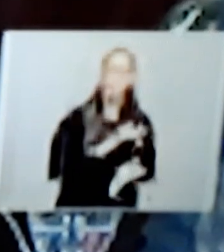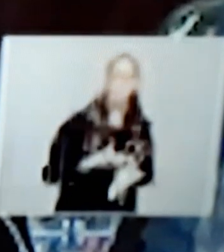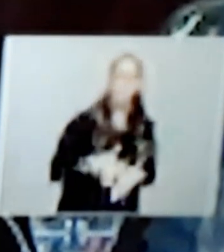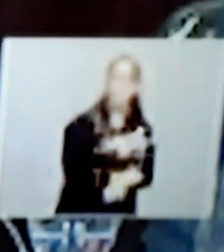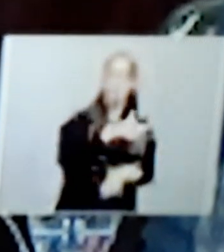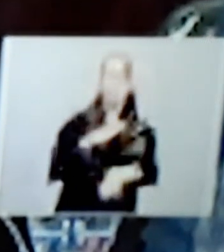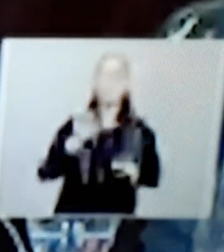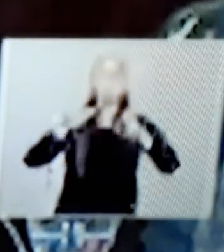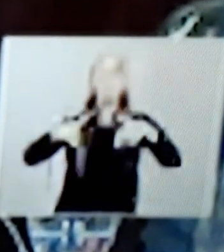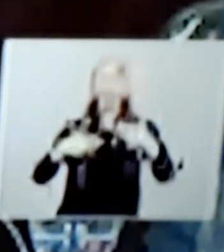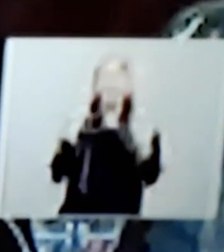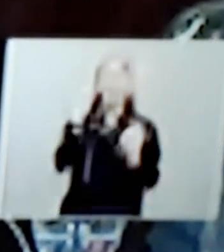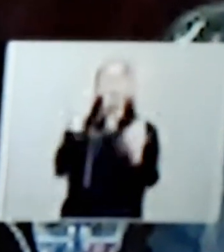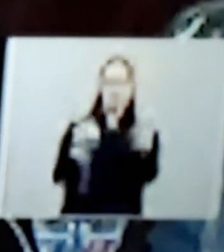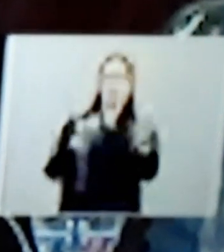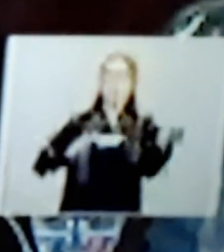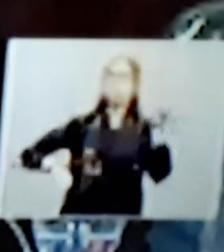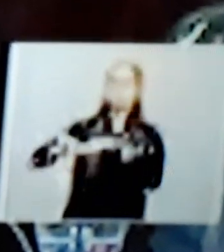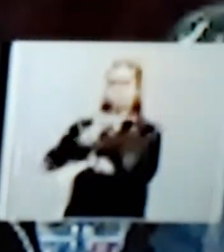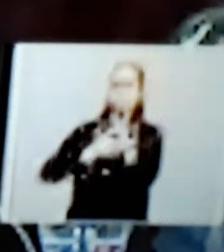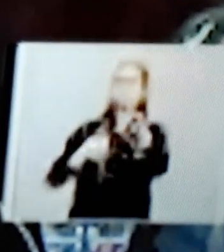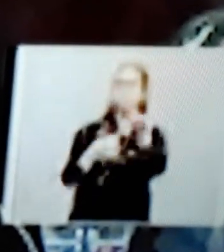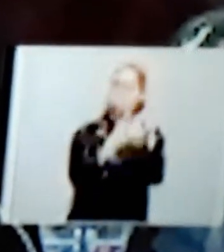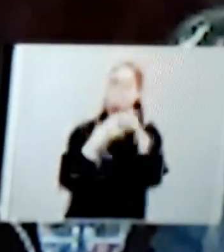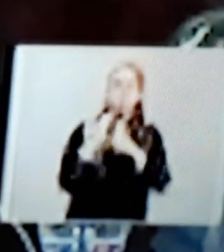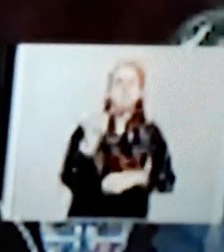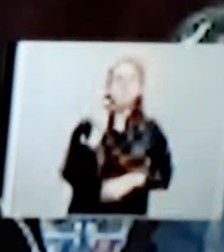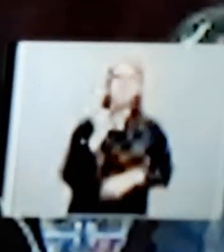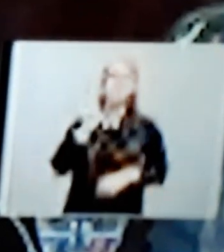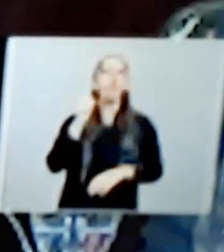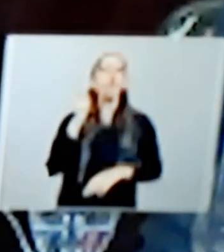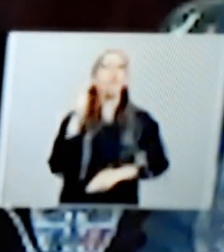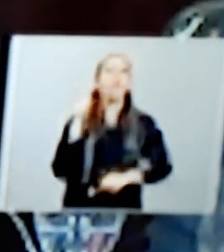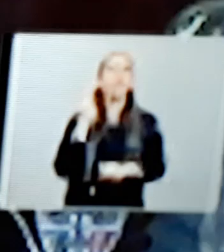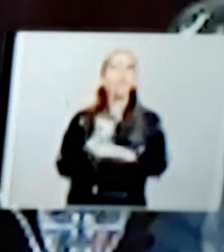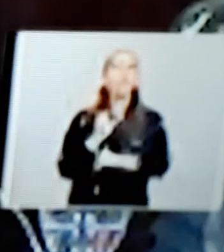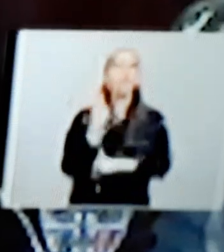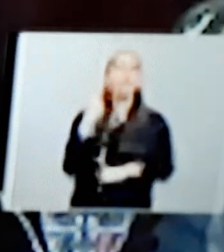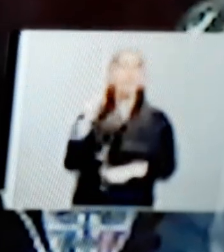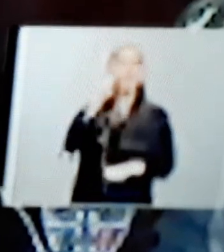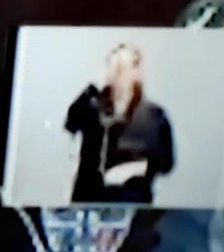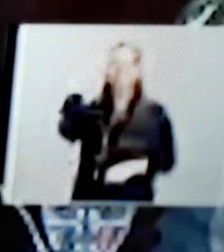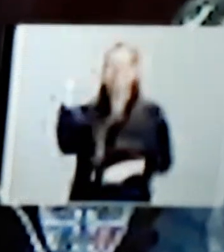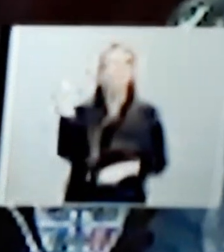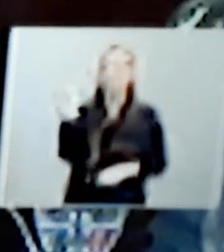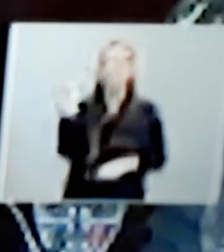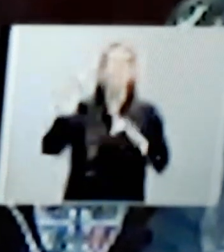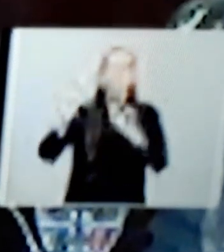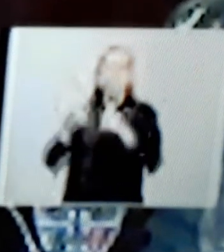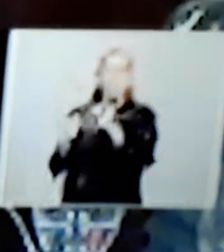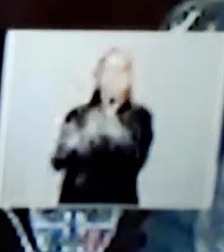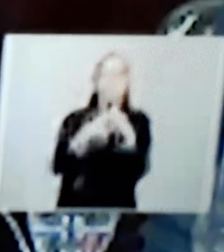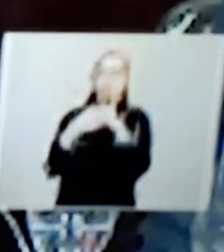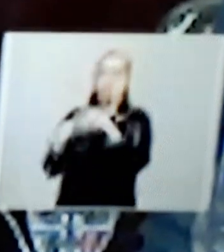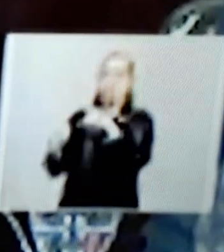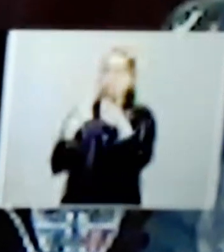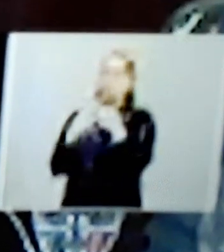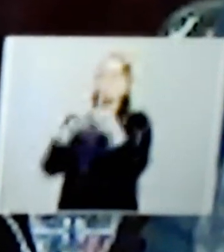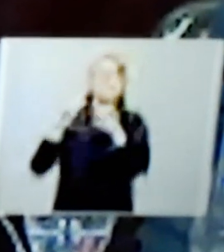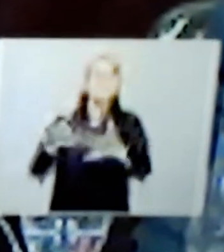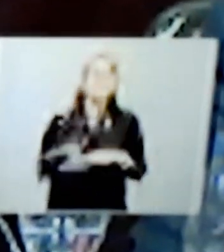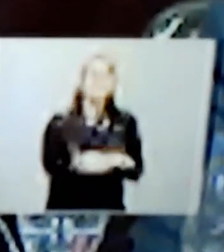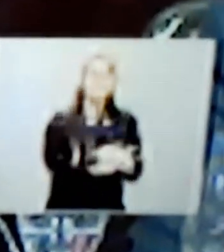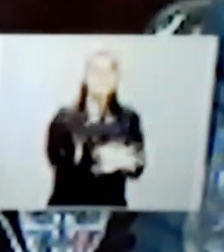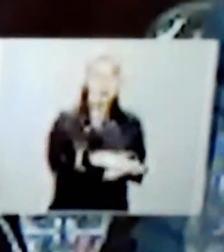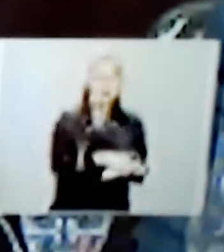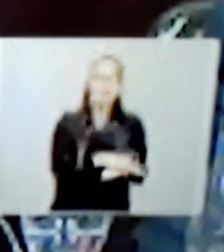económicos, discutamos el rol del Estado, discutamos todo, pero por favor, no discutamos las bases